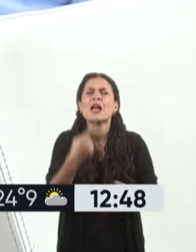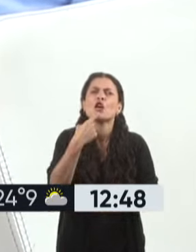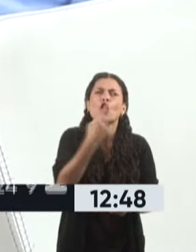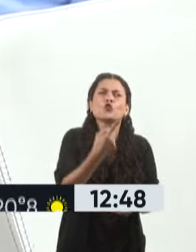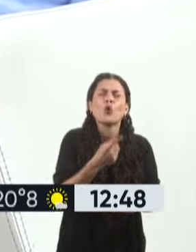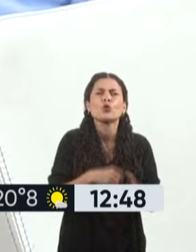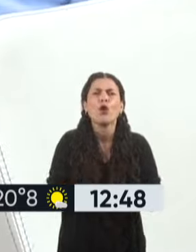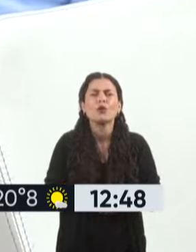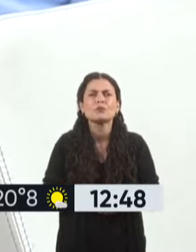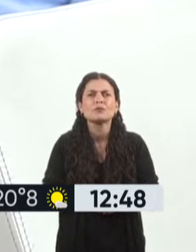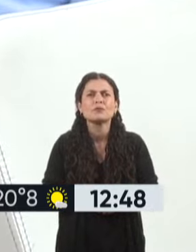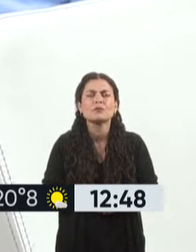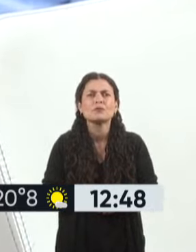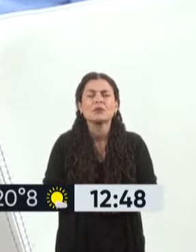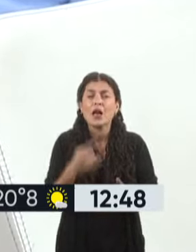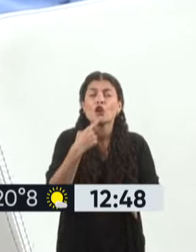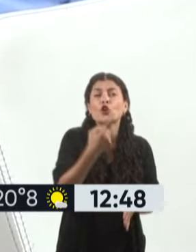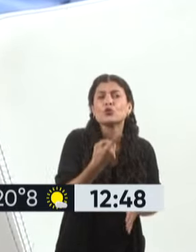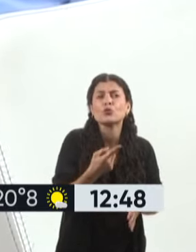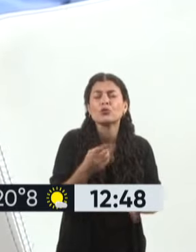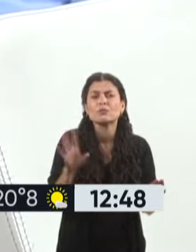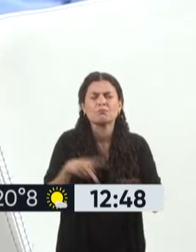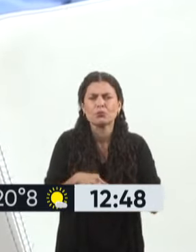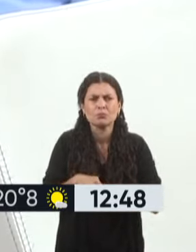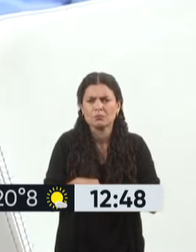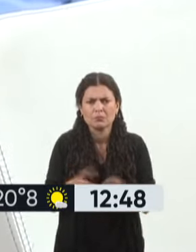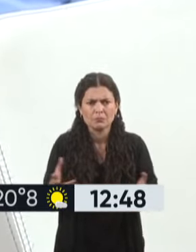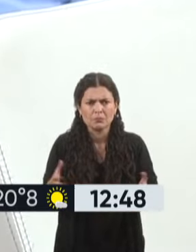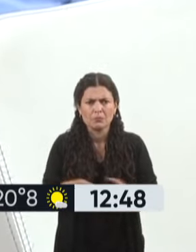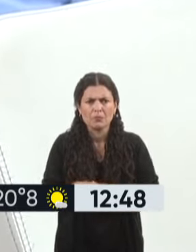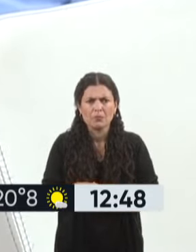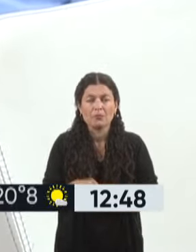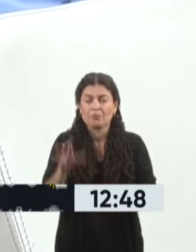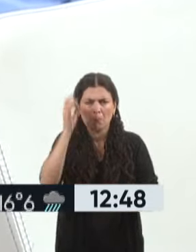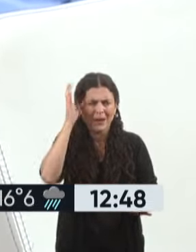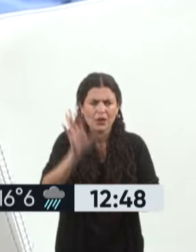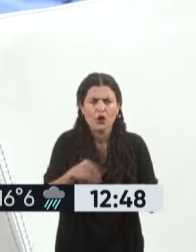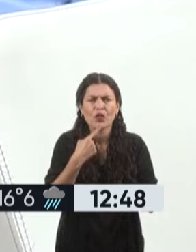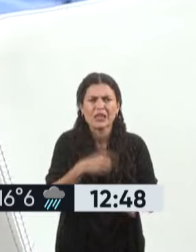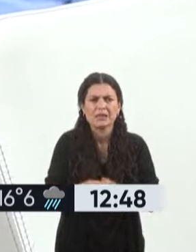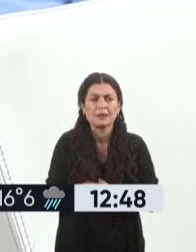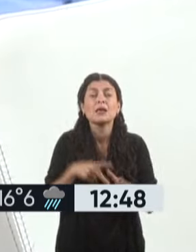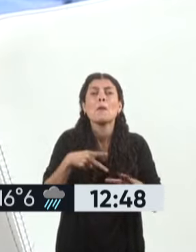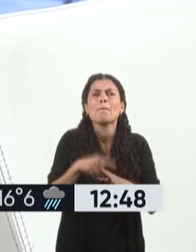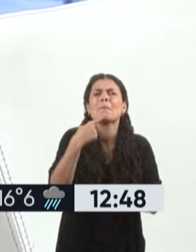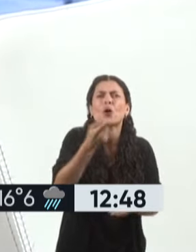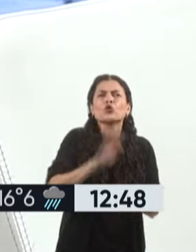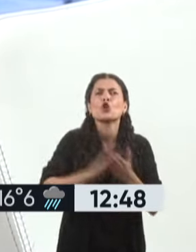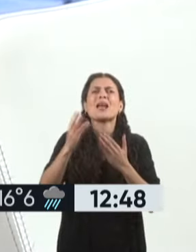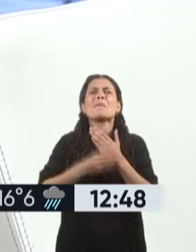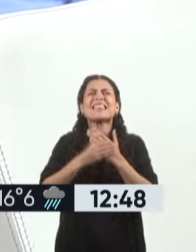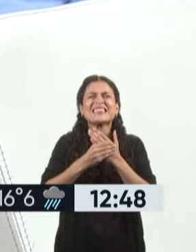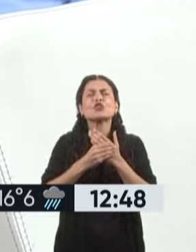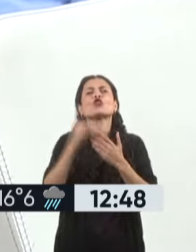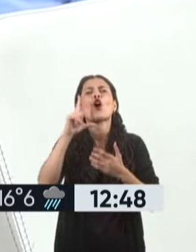Consultarle en este caso... ¿Pasó algo? No. Perdón. Sí. Si el ministro Cunio Libarona va a